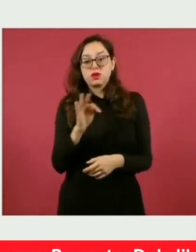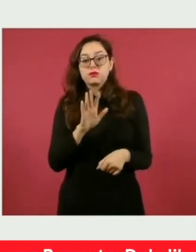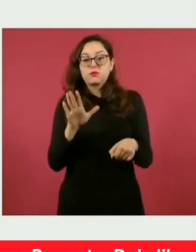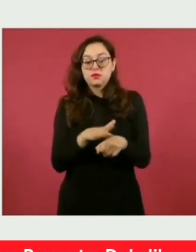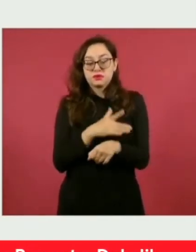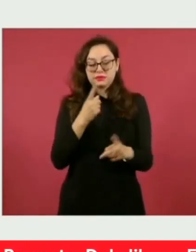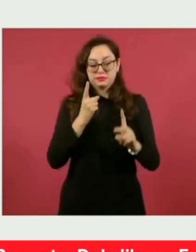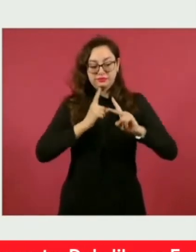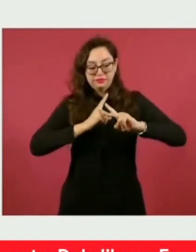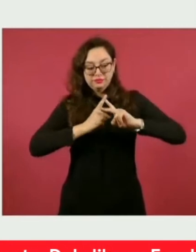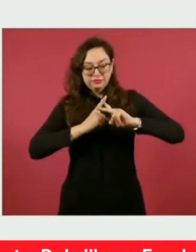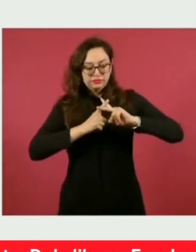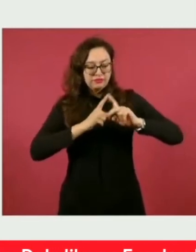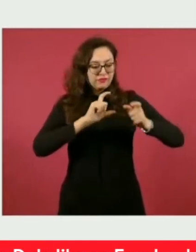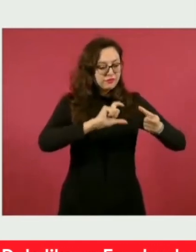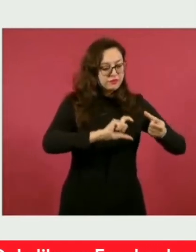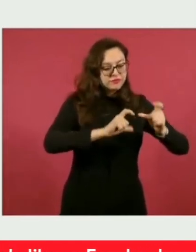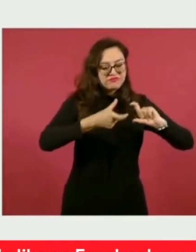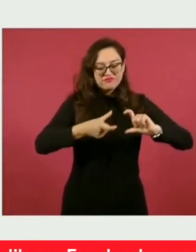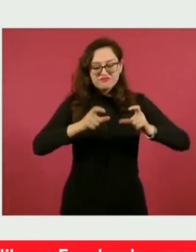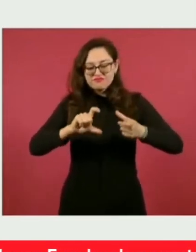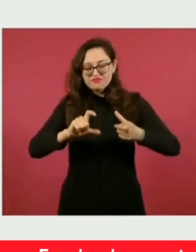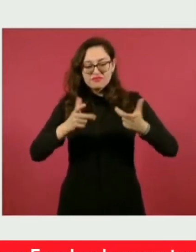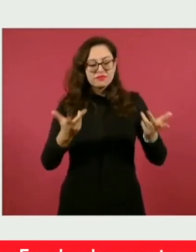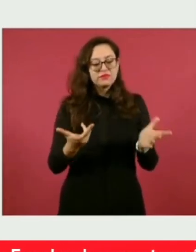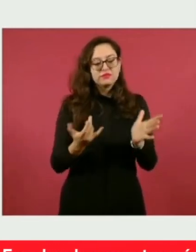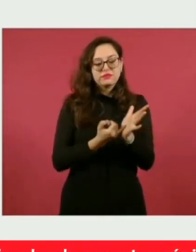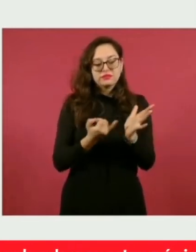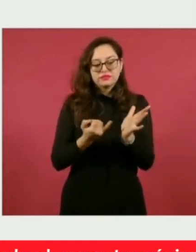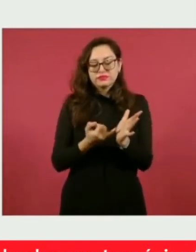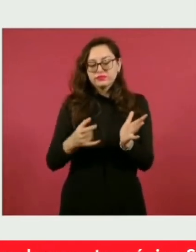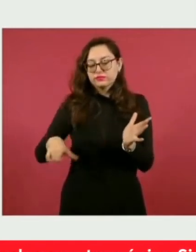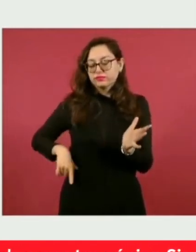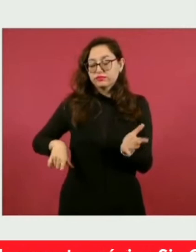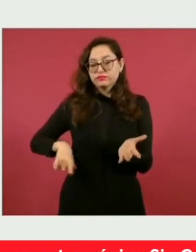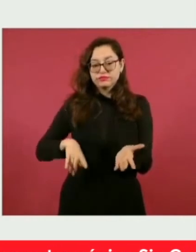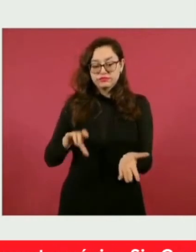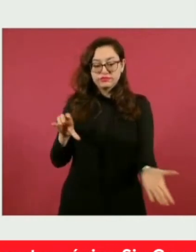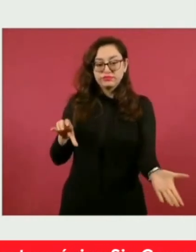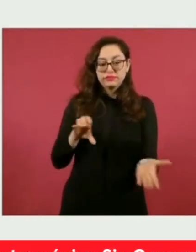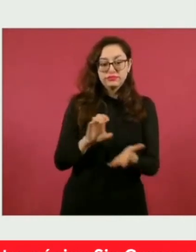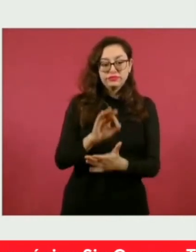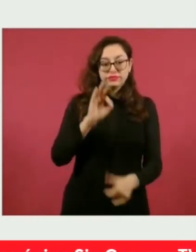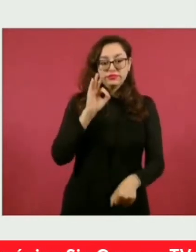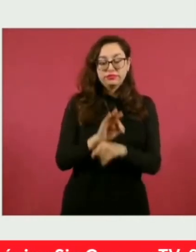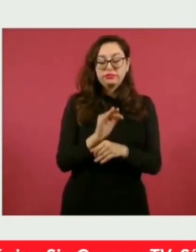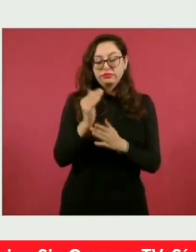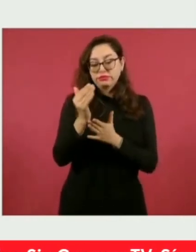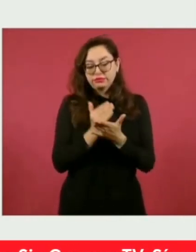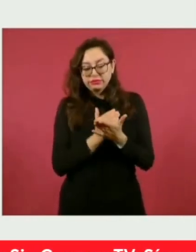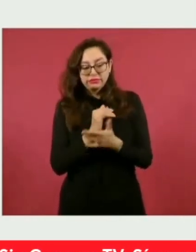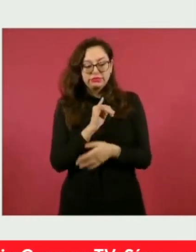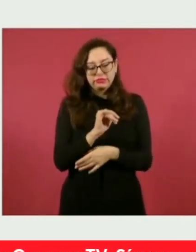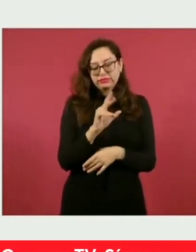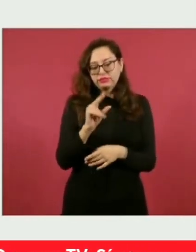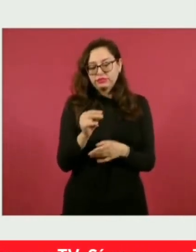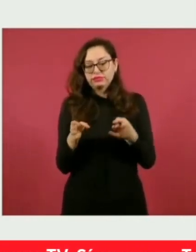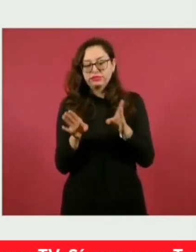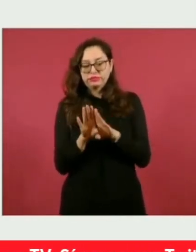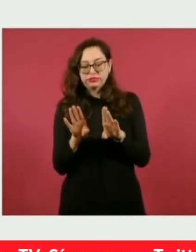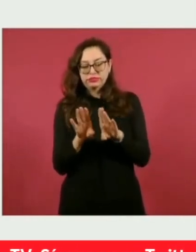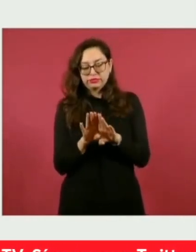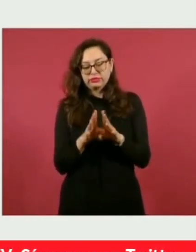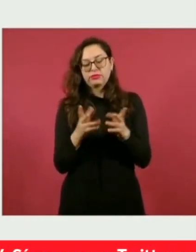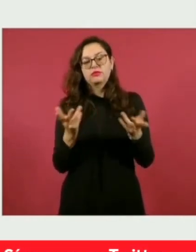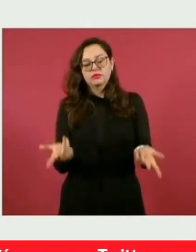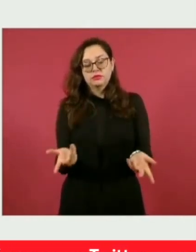fórmula, pues para determinar los incentivos fiscales para los mismos combustibles. En este caso, me adelanto un poquito, en